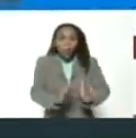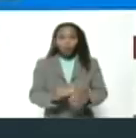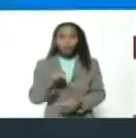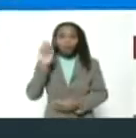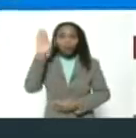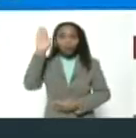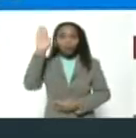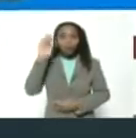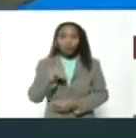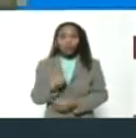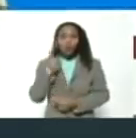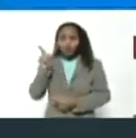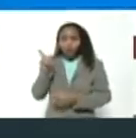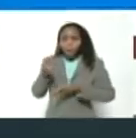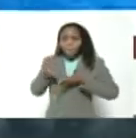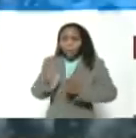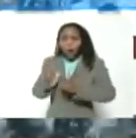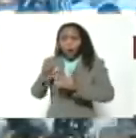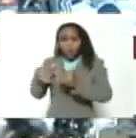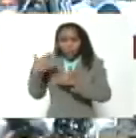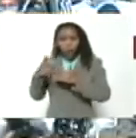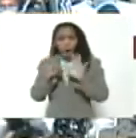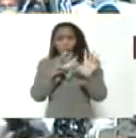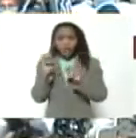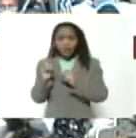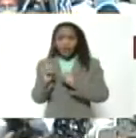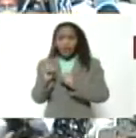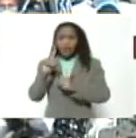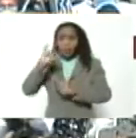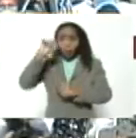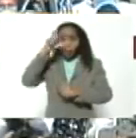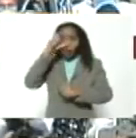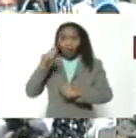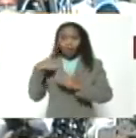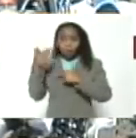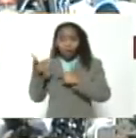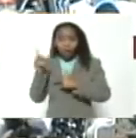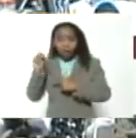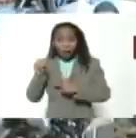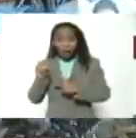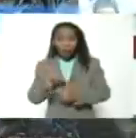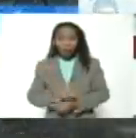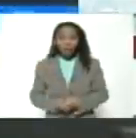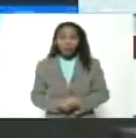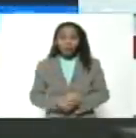¿Tú naciste después del 80? ¿Y Jorge Rodríguez también?